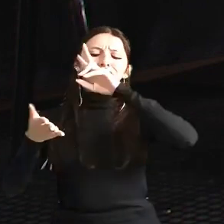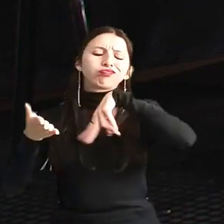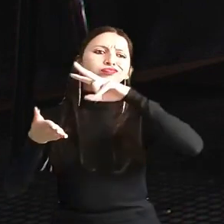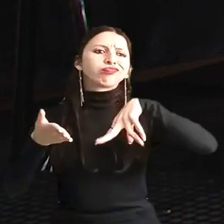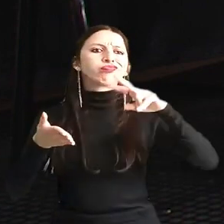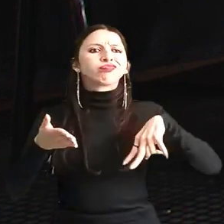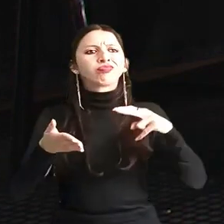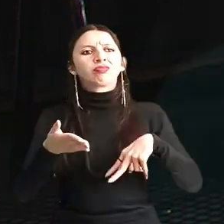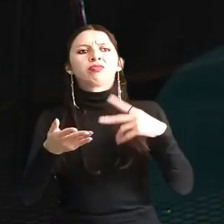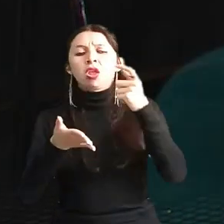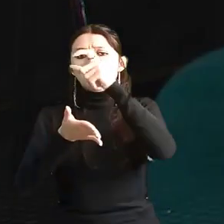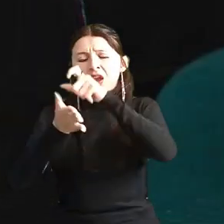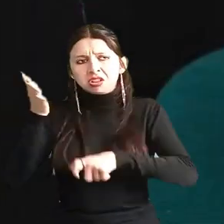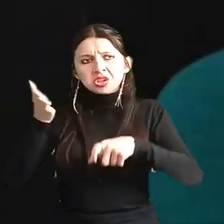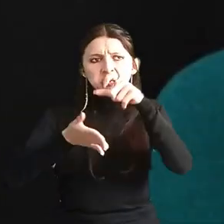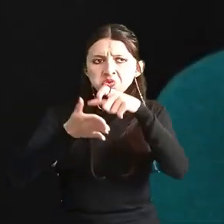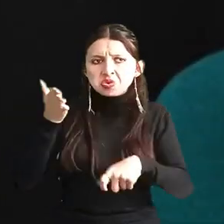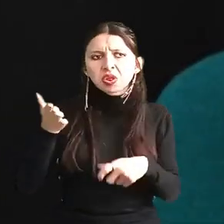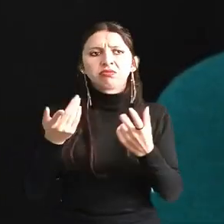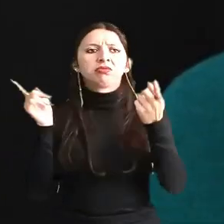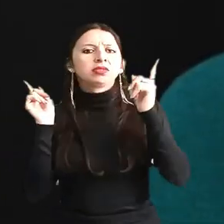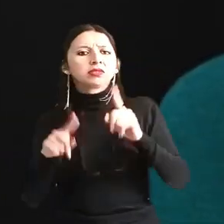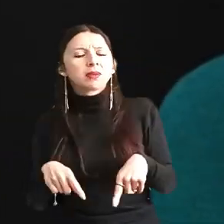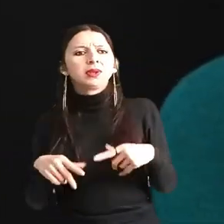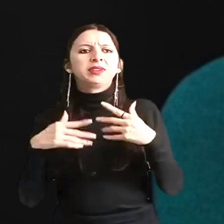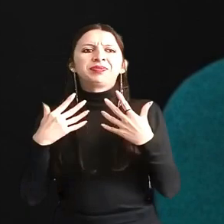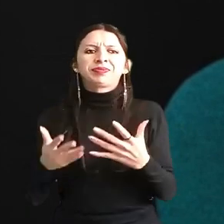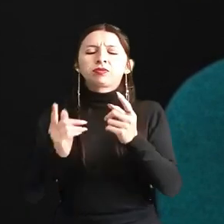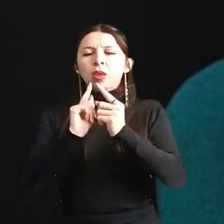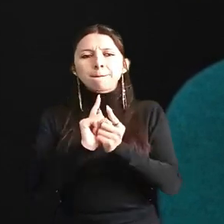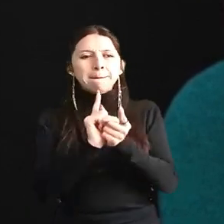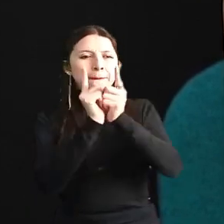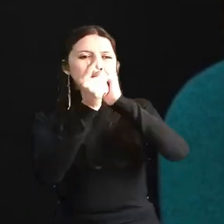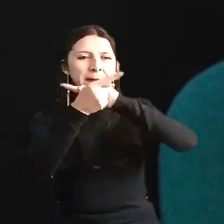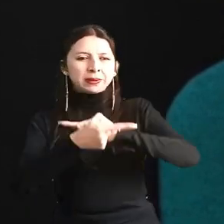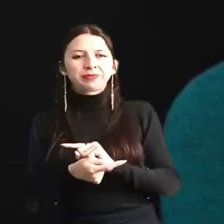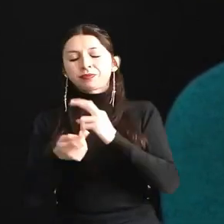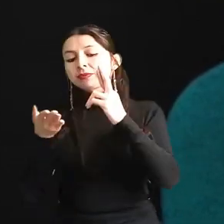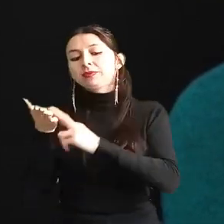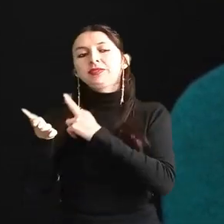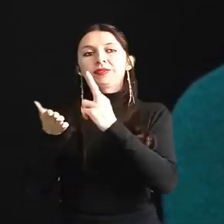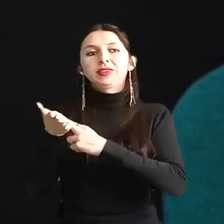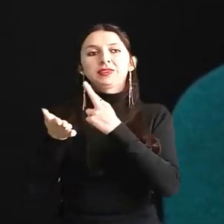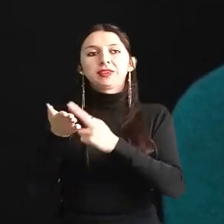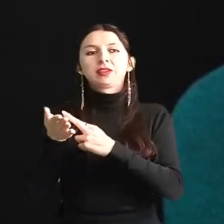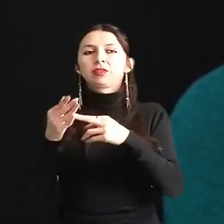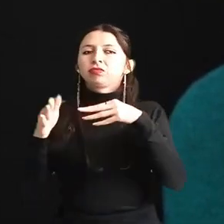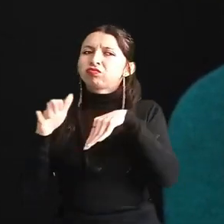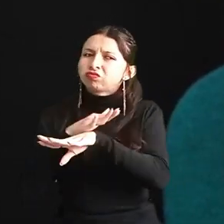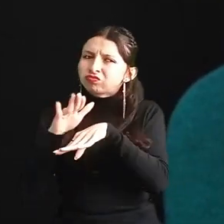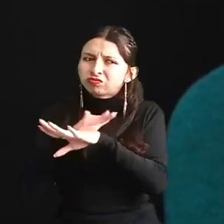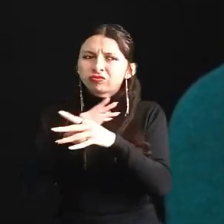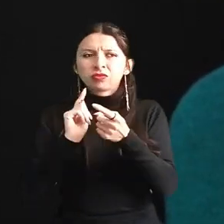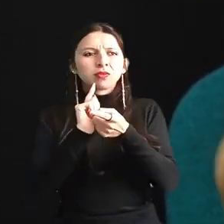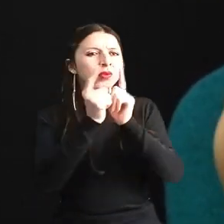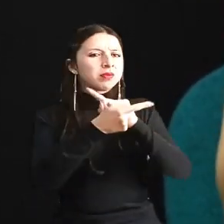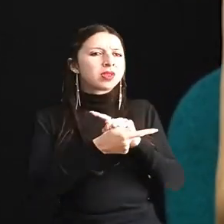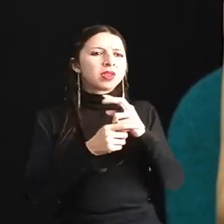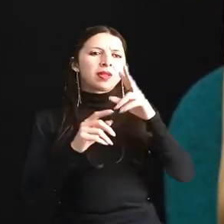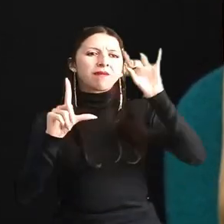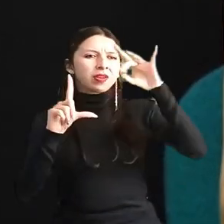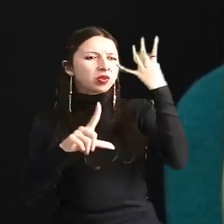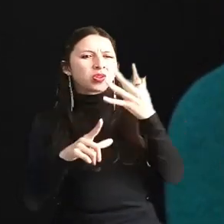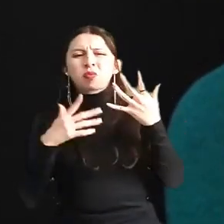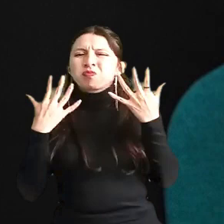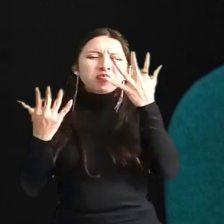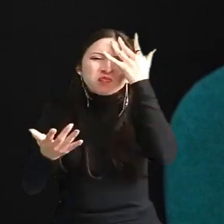puede escribirse Cómo ha sido también profe Jacqueline pasar justamente de esa revista impresa a esa revista digital Cuál es